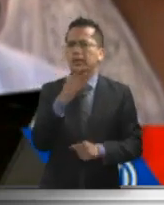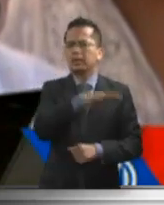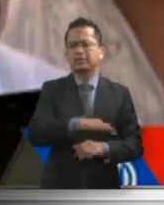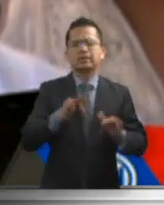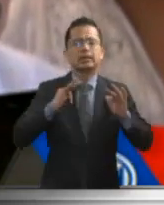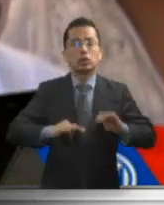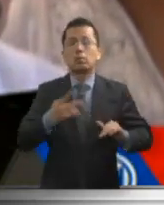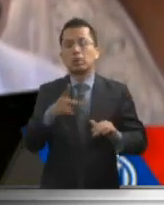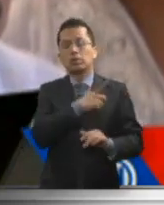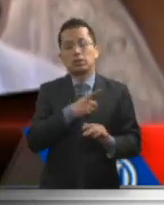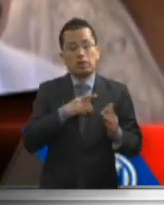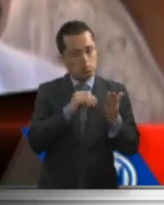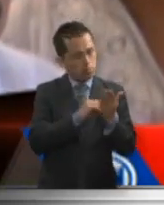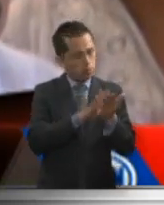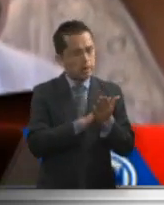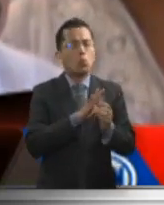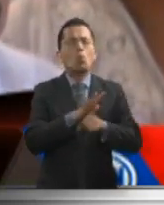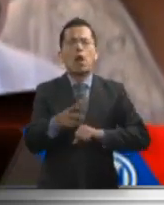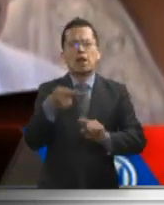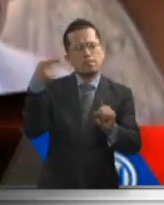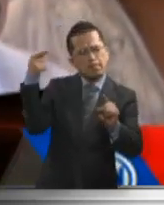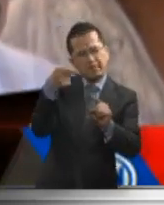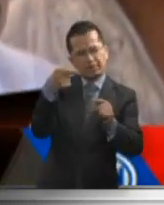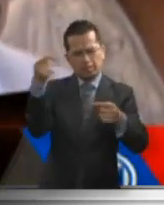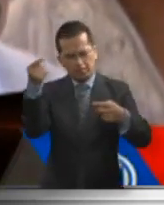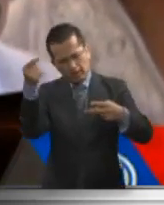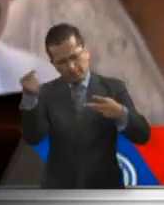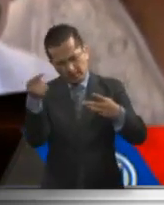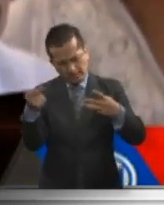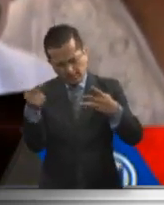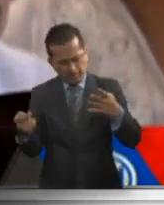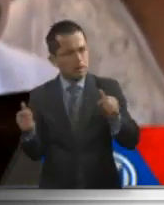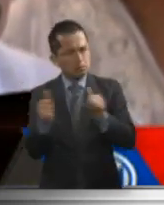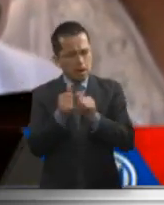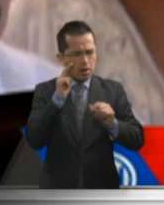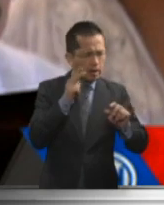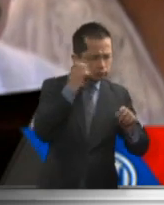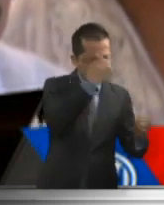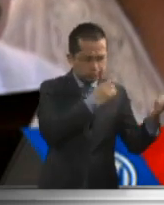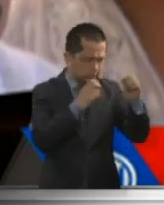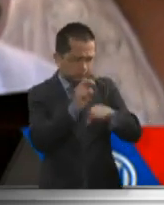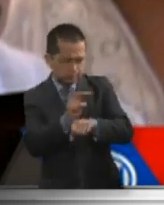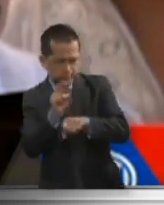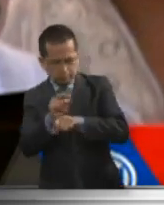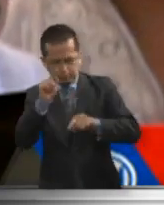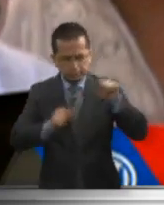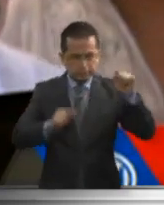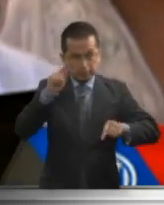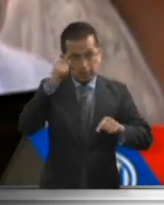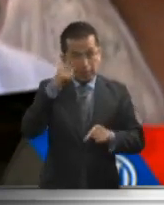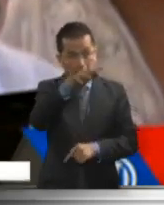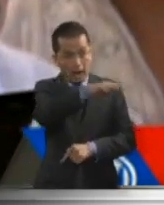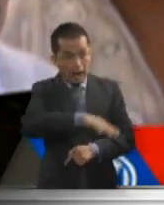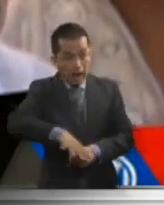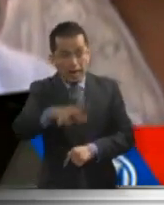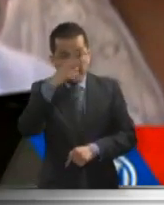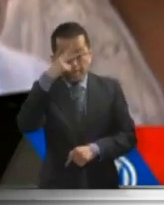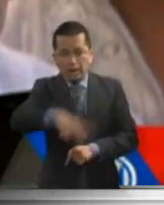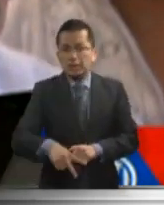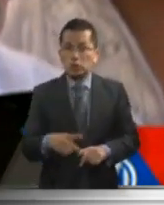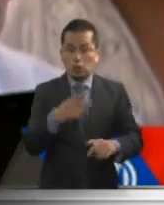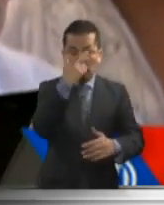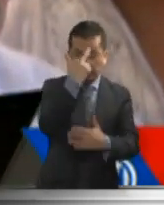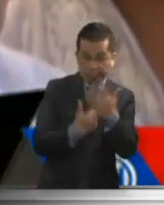objetivos cuantificables de reducción de la incidencia de delitos violentos en todo el país. Gestionar la aprobación de